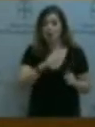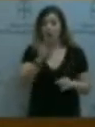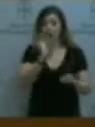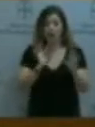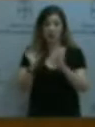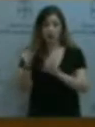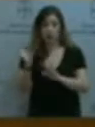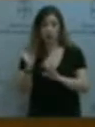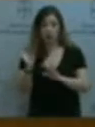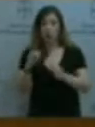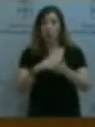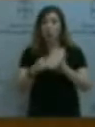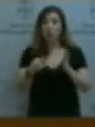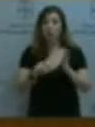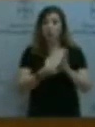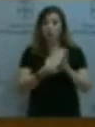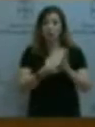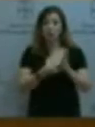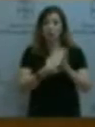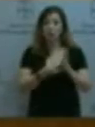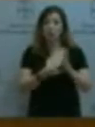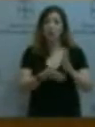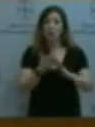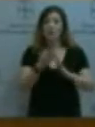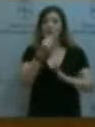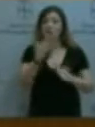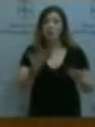adelante. Y no tuvimos más noticias.